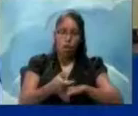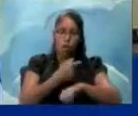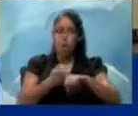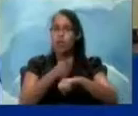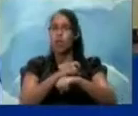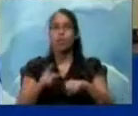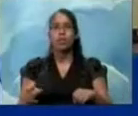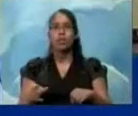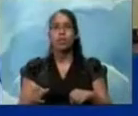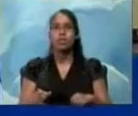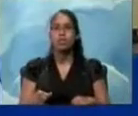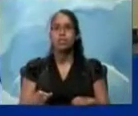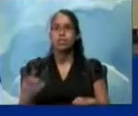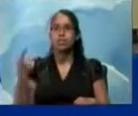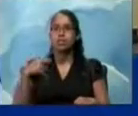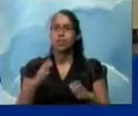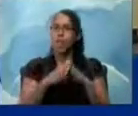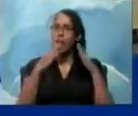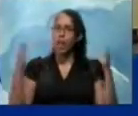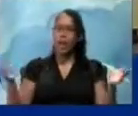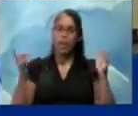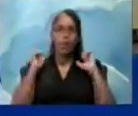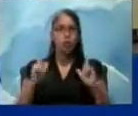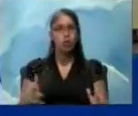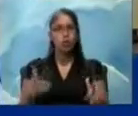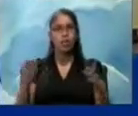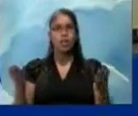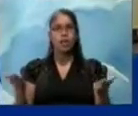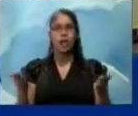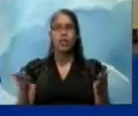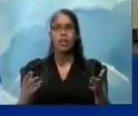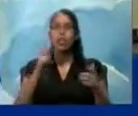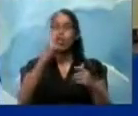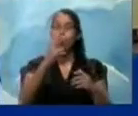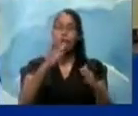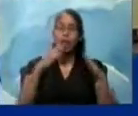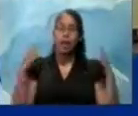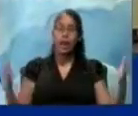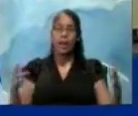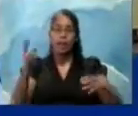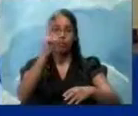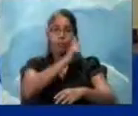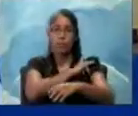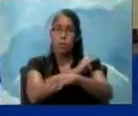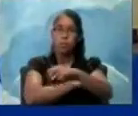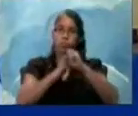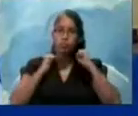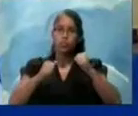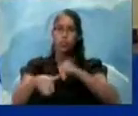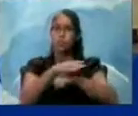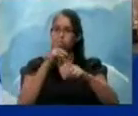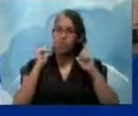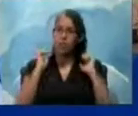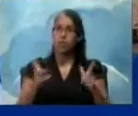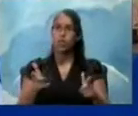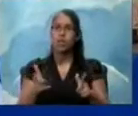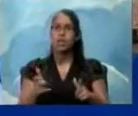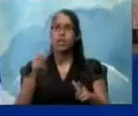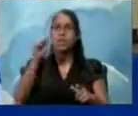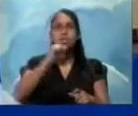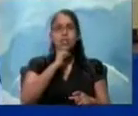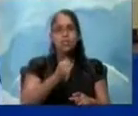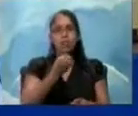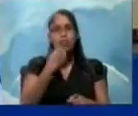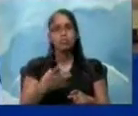gobernador, tienes dos grandes autoridades, dos grandes poderes sobre ti. Si es